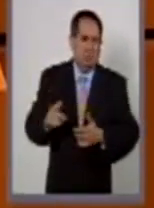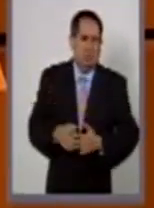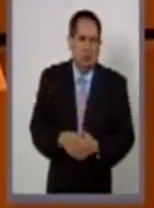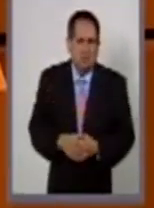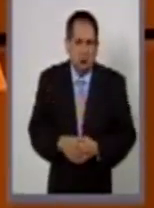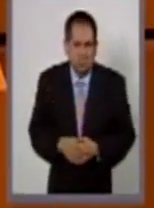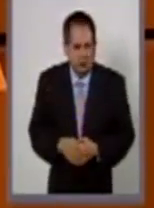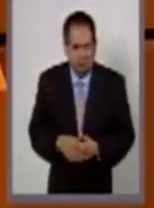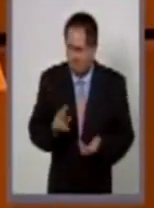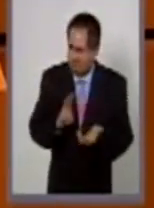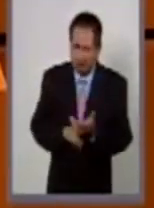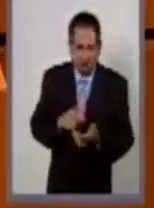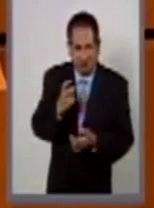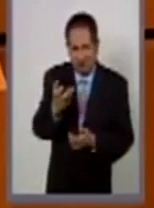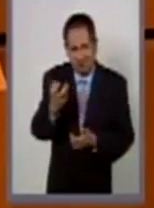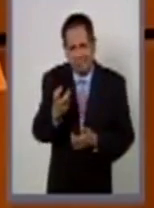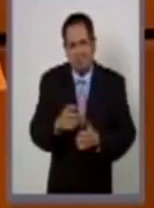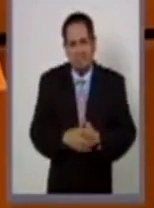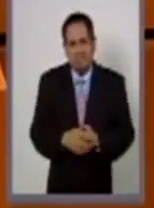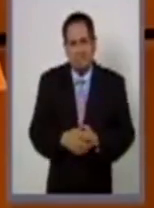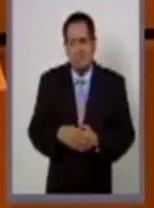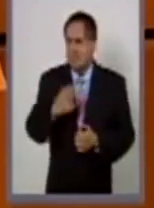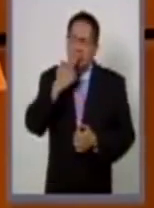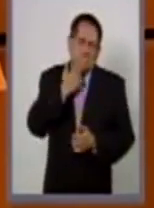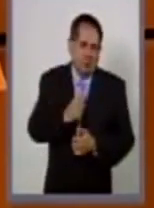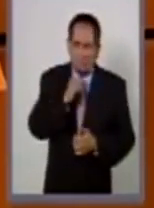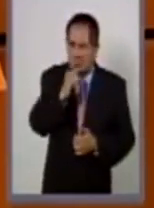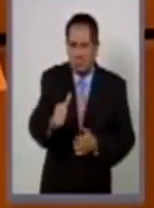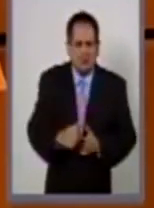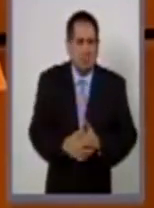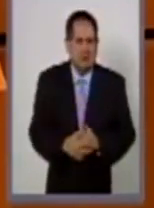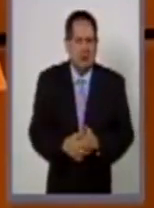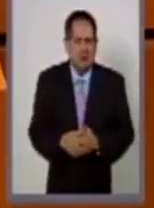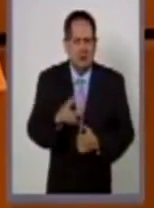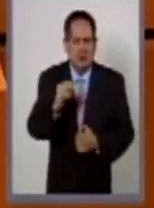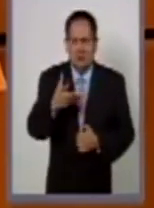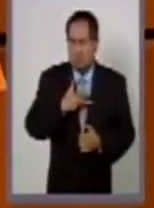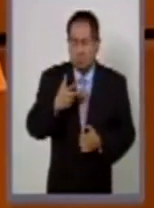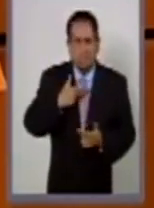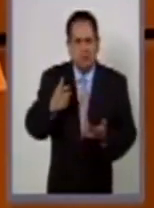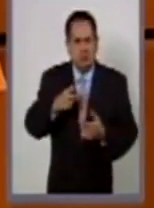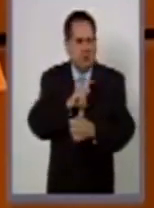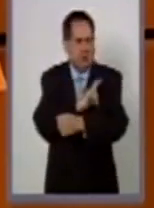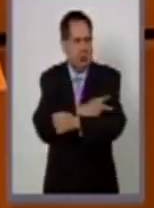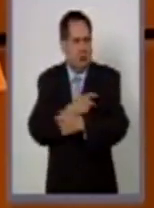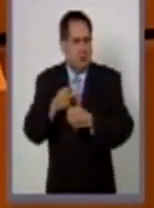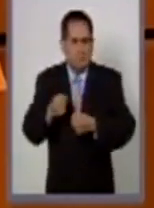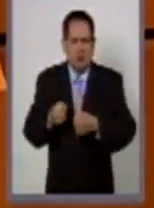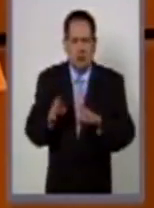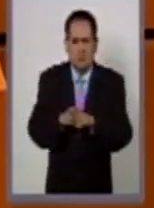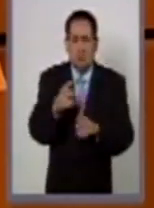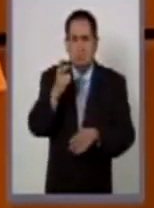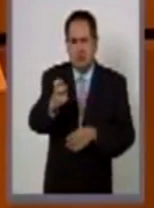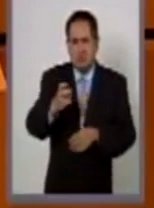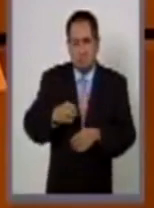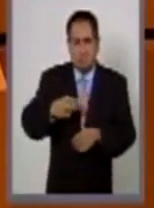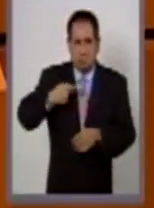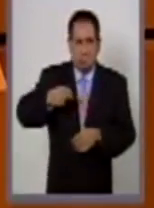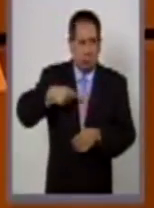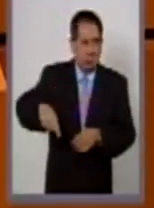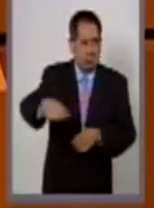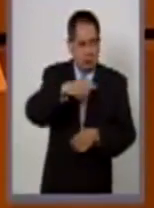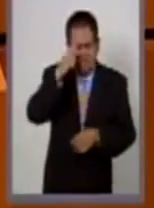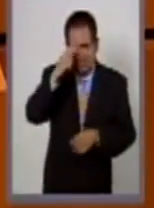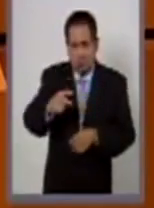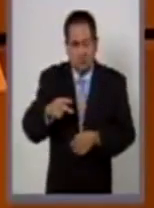No vale eso, no sirve para nada, no tienen autoridad, y por eso el pueblo de México